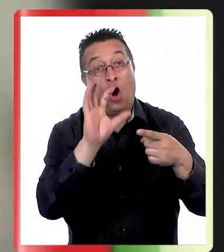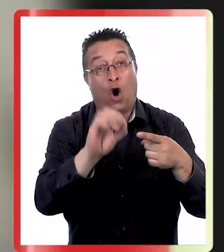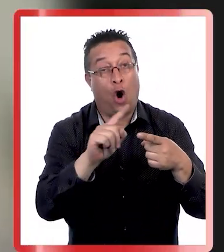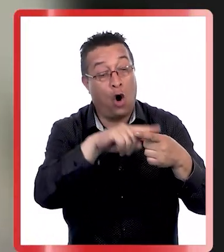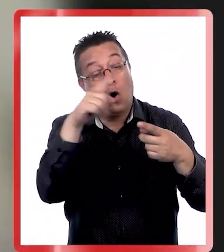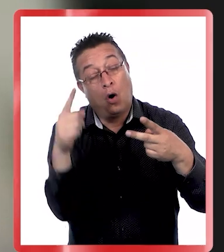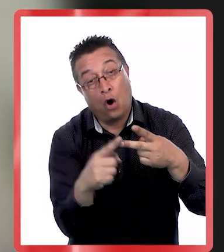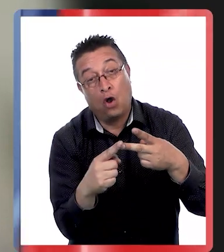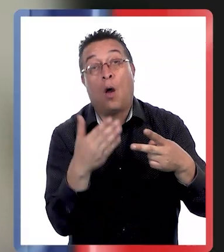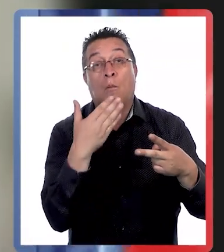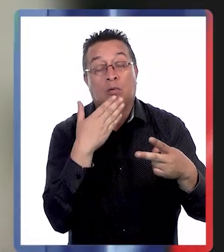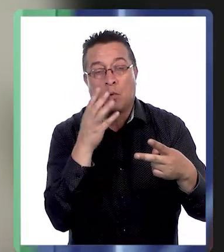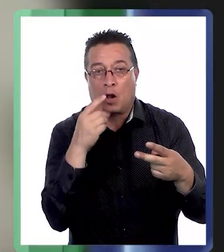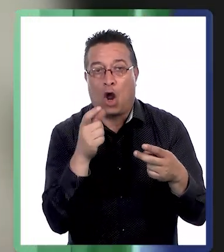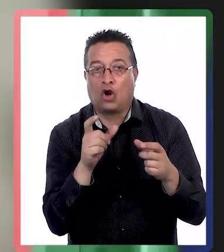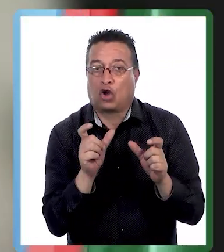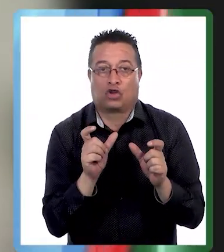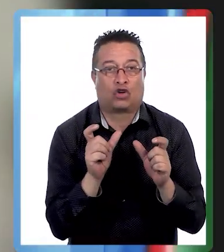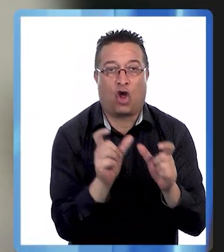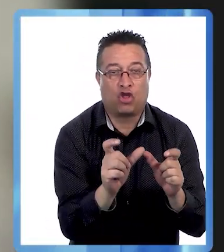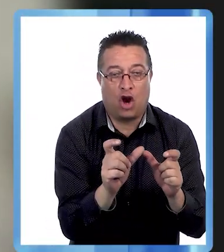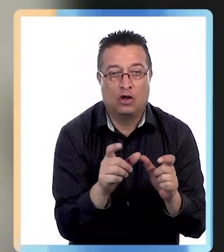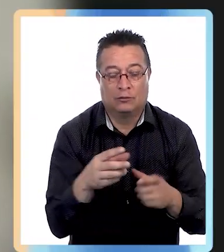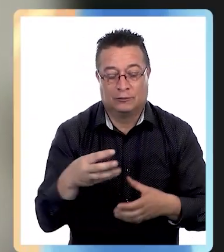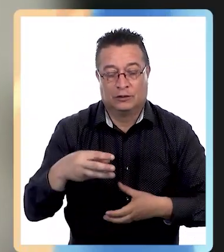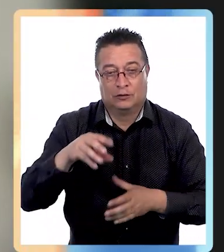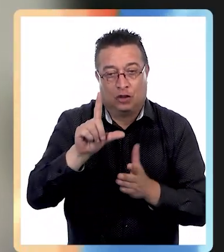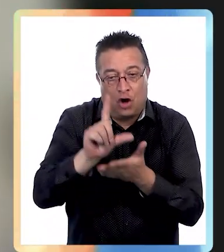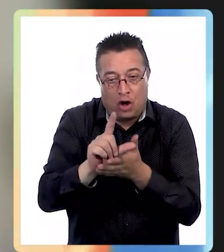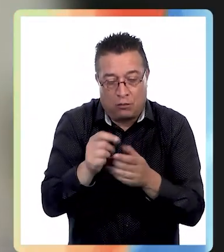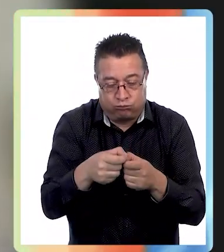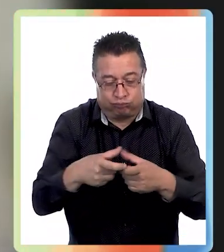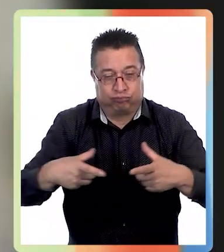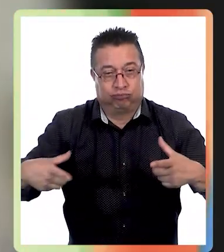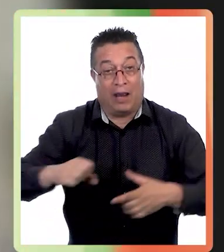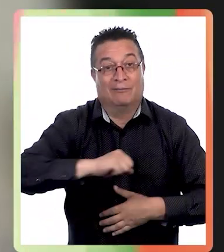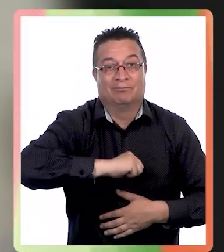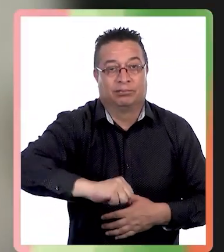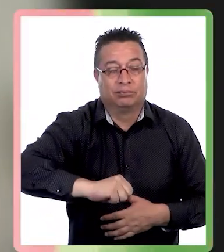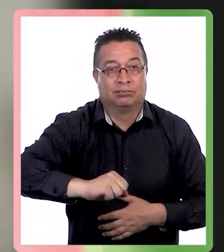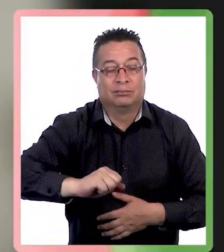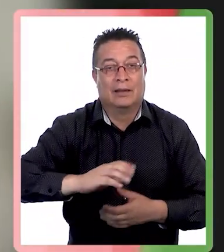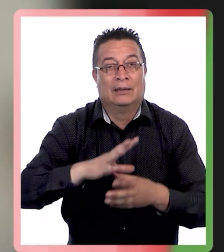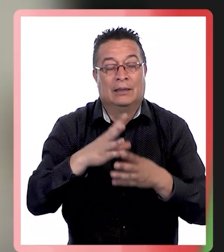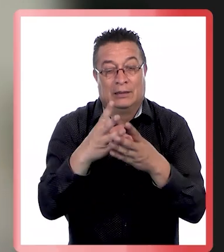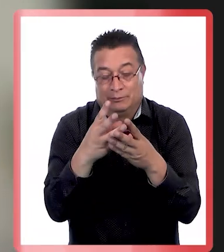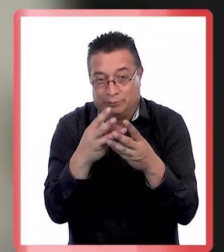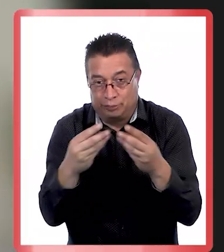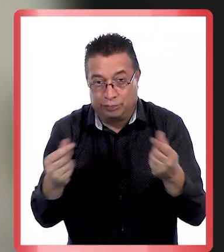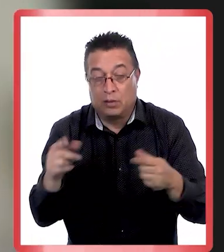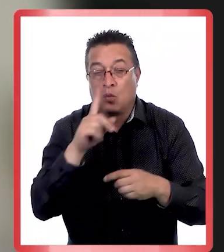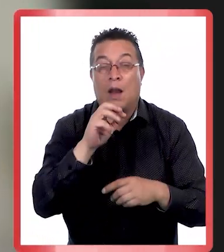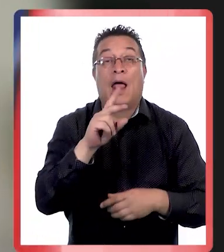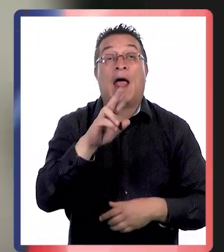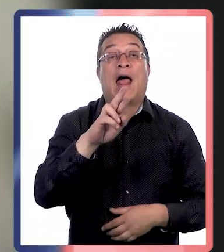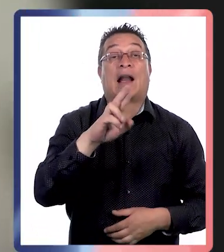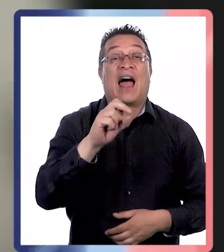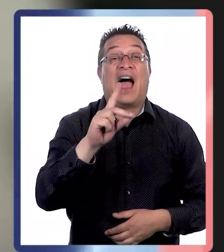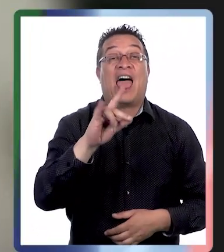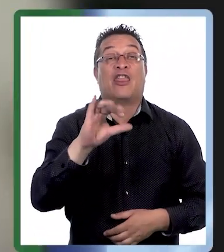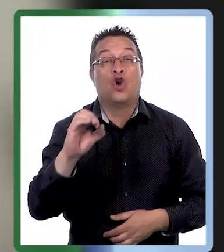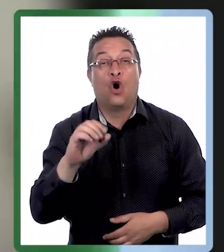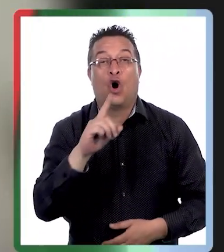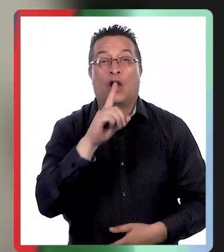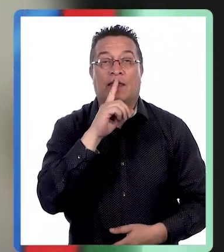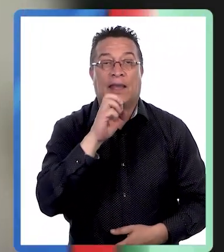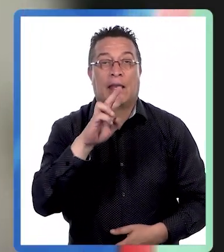que buscan controlar localmente el cáncer, que no siga creciendo y ojalá eliminarlo, como la radioterapia, y